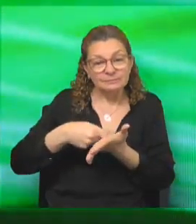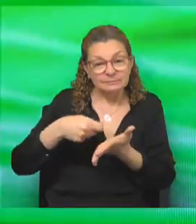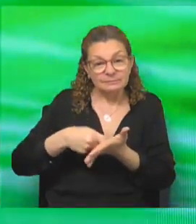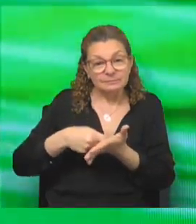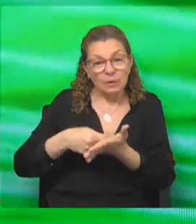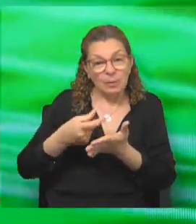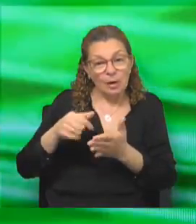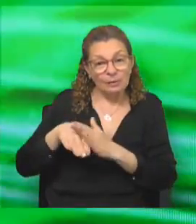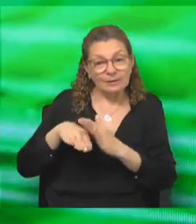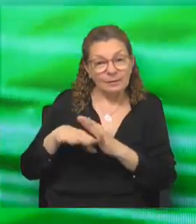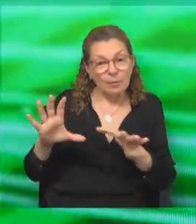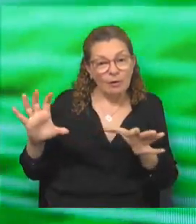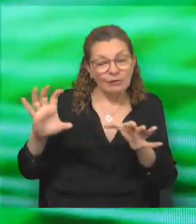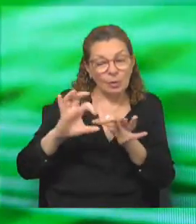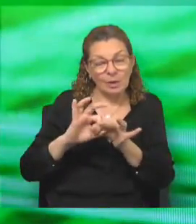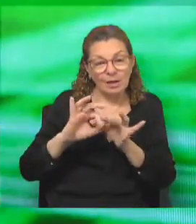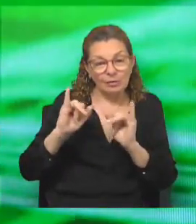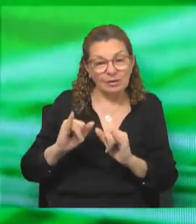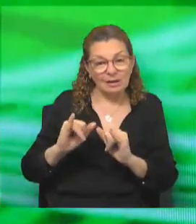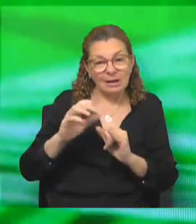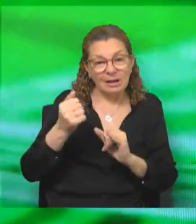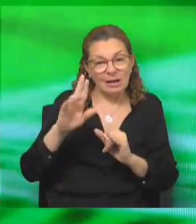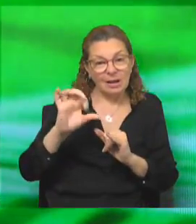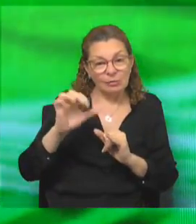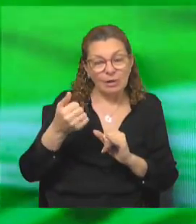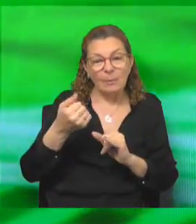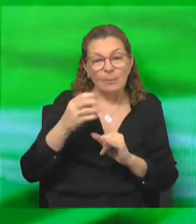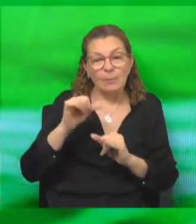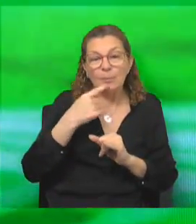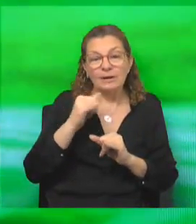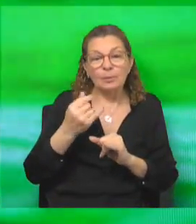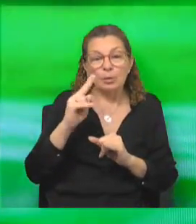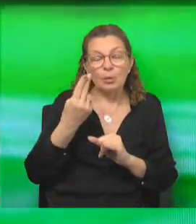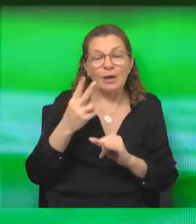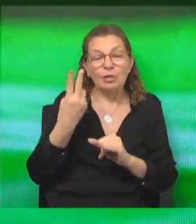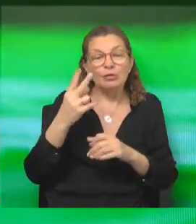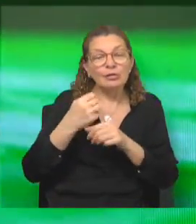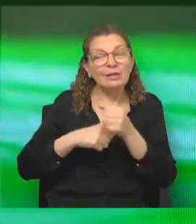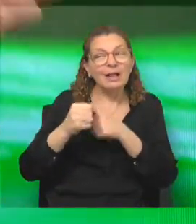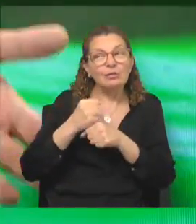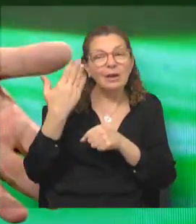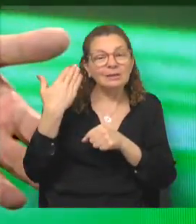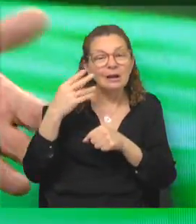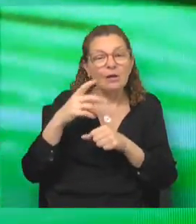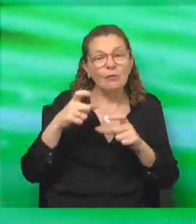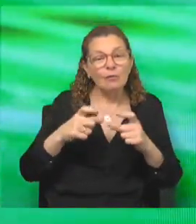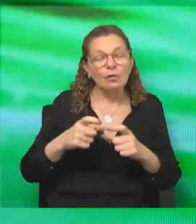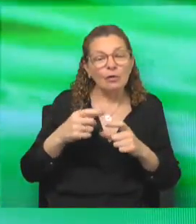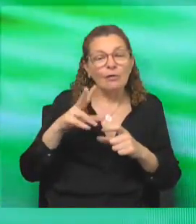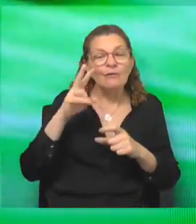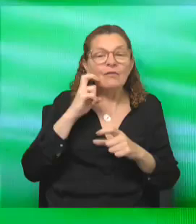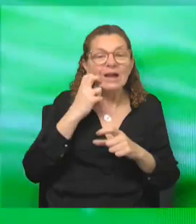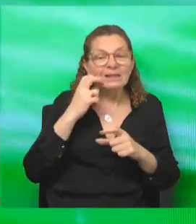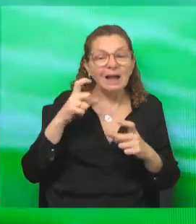ahorristas estén vinculados a causas por ejemplo en Uruguay hace dos años dos años se se emitió un Bono verde que está